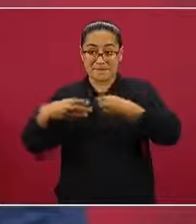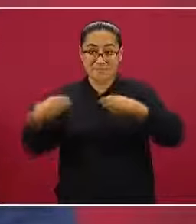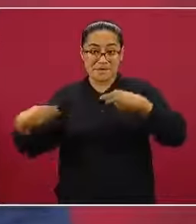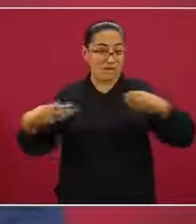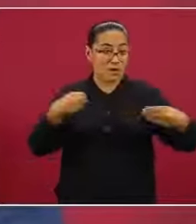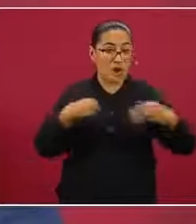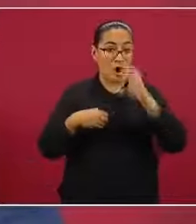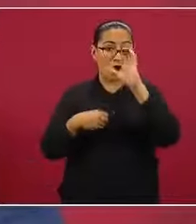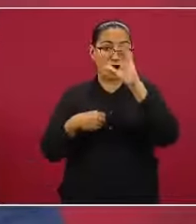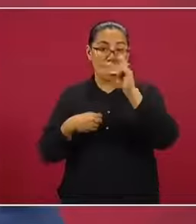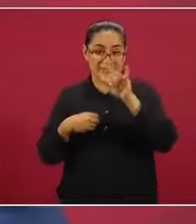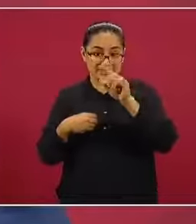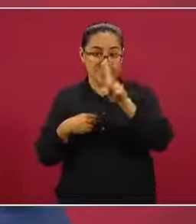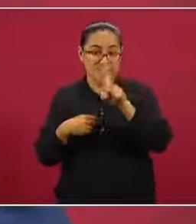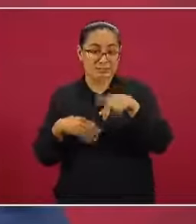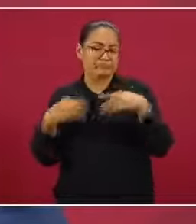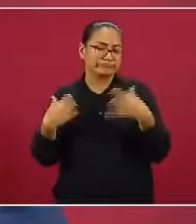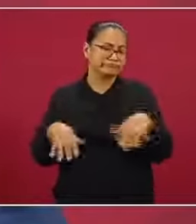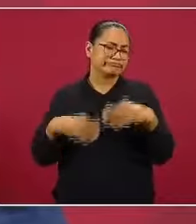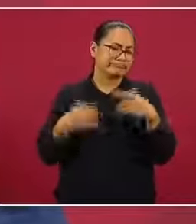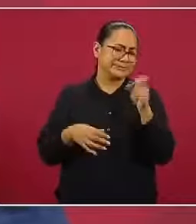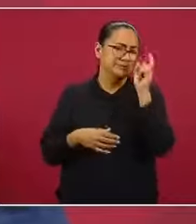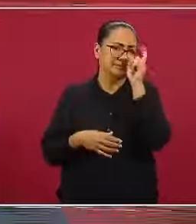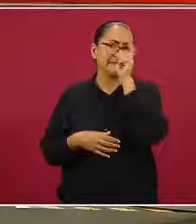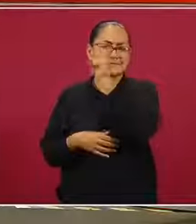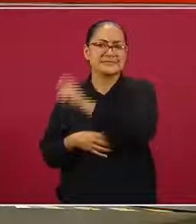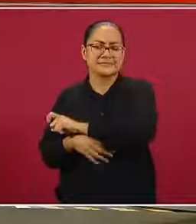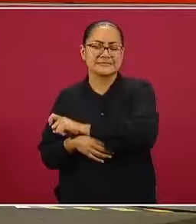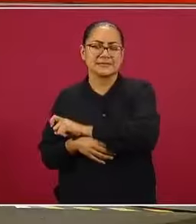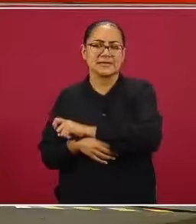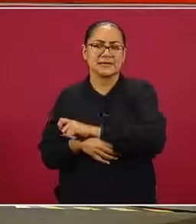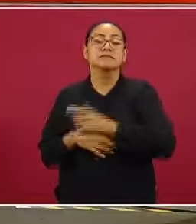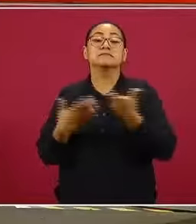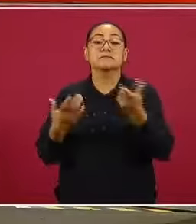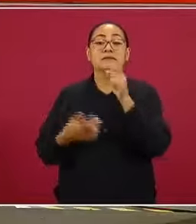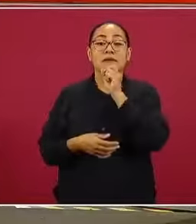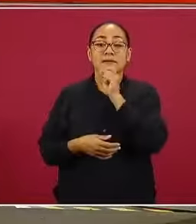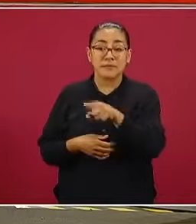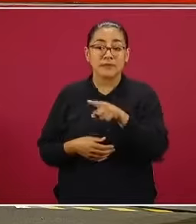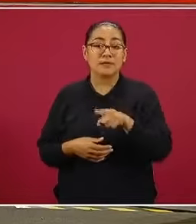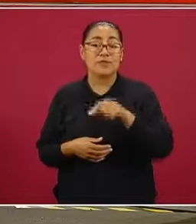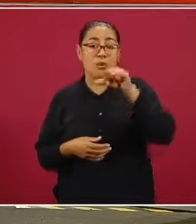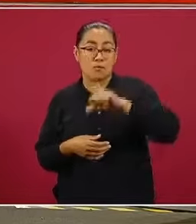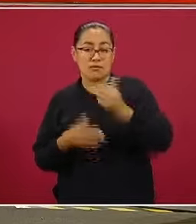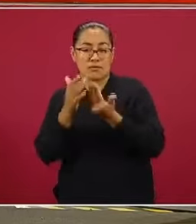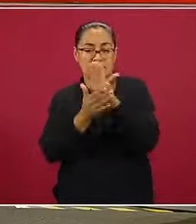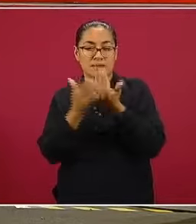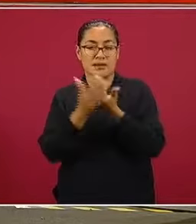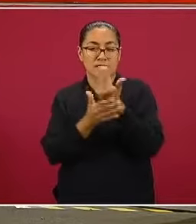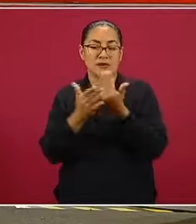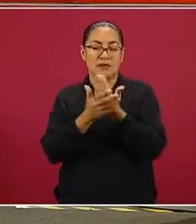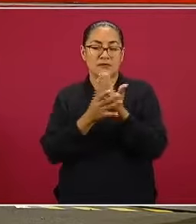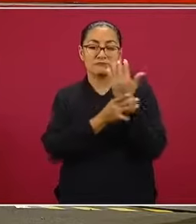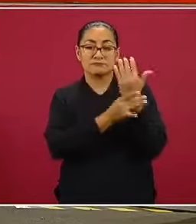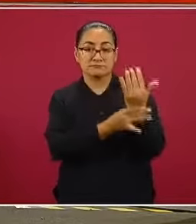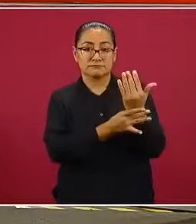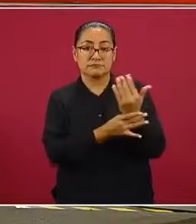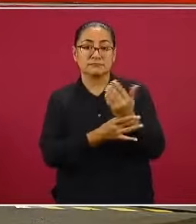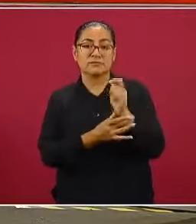COVID-19. Como tan apropiadamente lo indicó también el doctor Tedros, contamos con lo que se llama los Best Buys. ¿Qué son los Best Buys